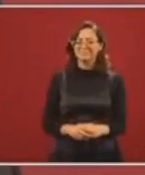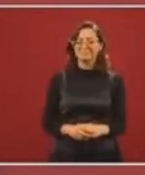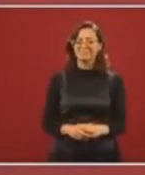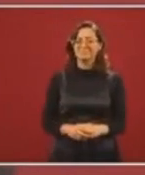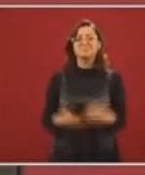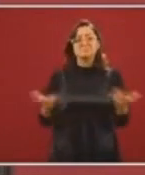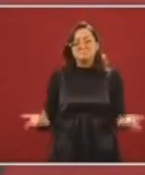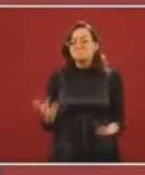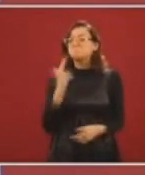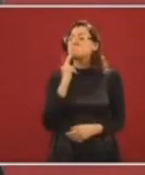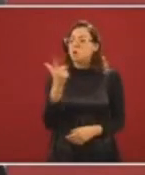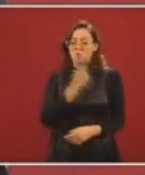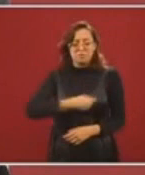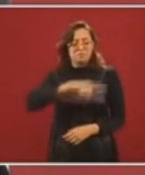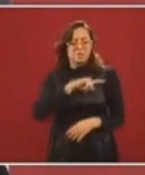porque así nos conviene,